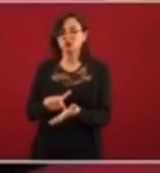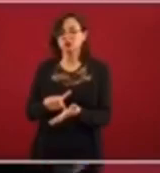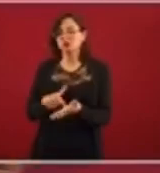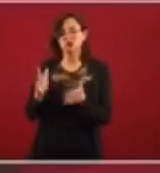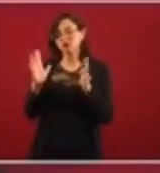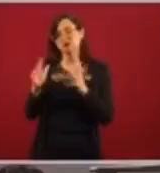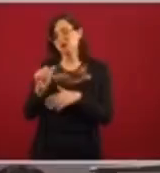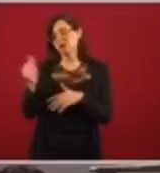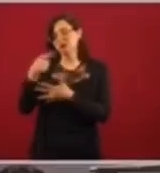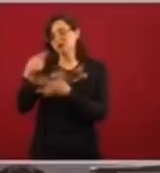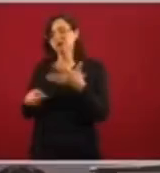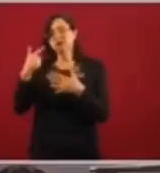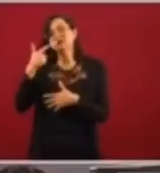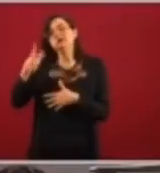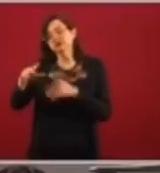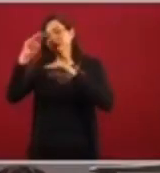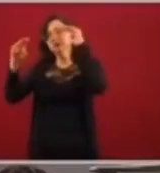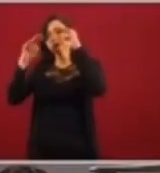y otras